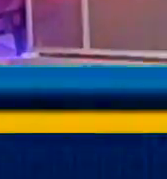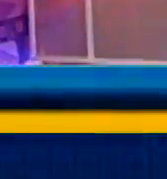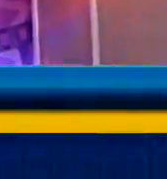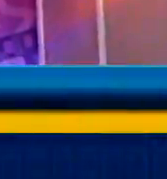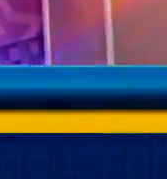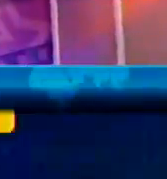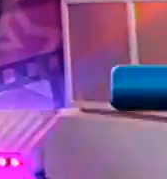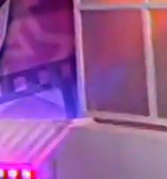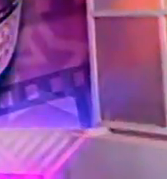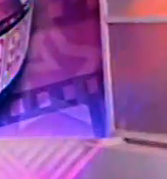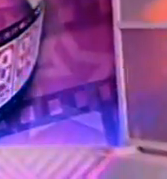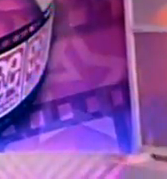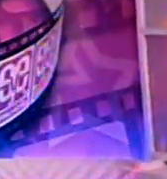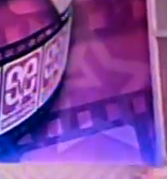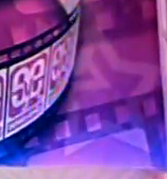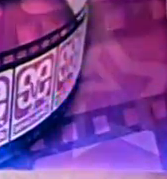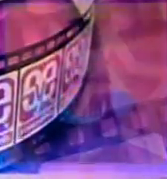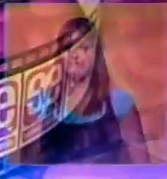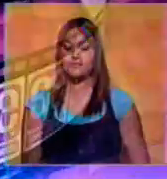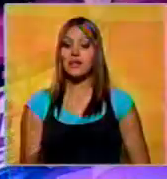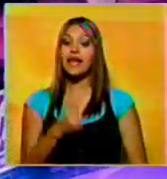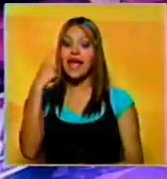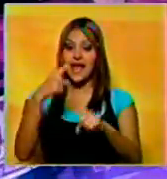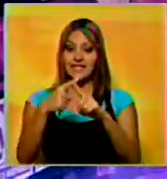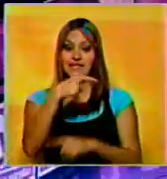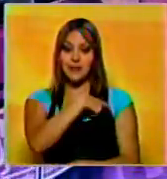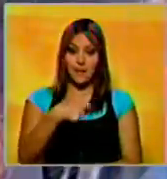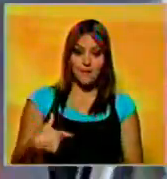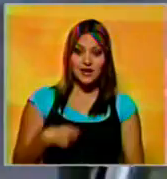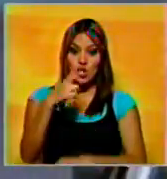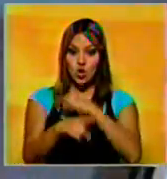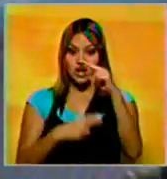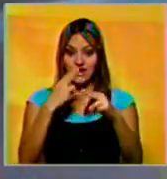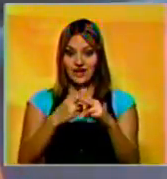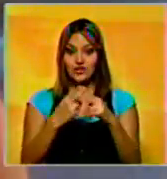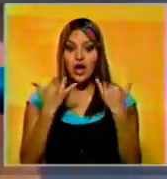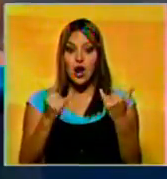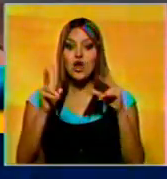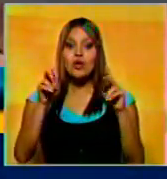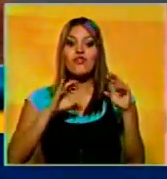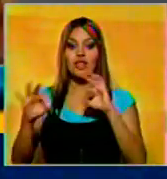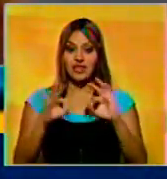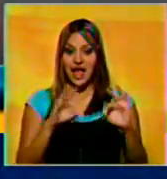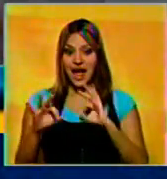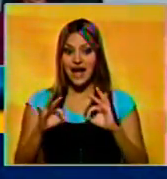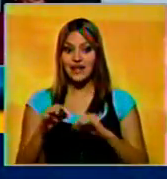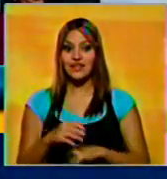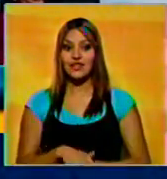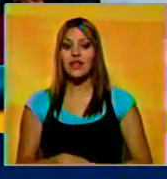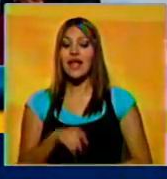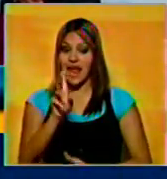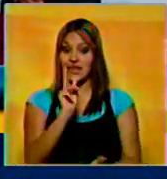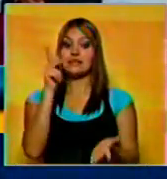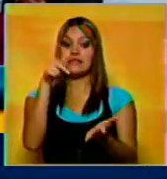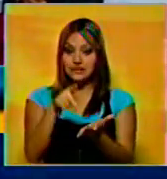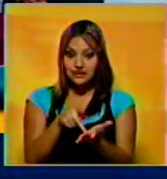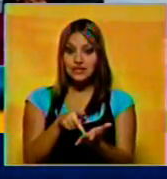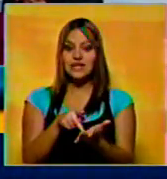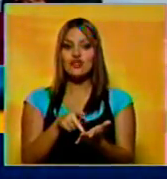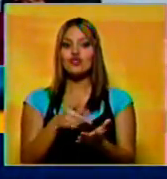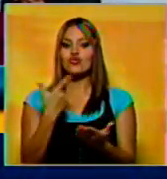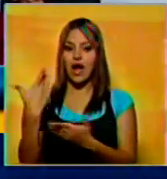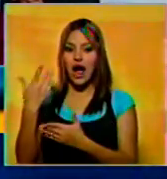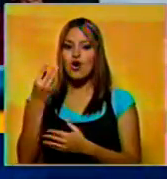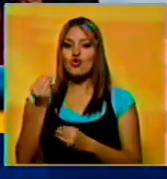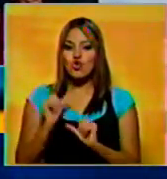Ex Miss Universo Alicia Machado le dará vida a Madame Rochi. La polémica actriz y cantante venezolana será la protagonista de la serie La Madame,